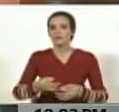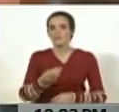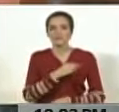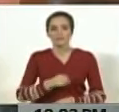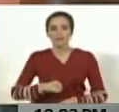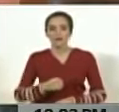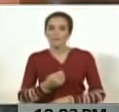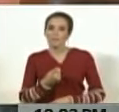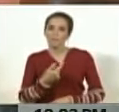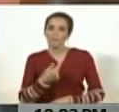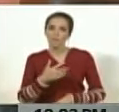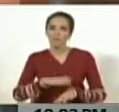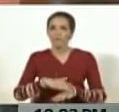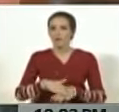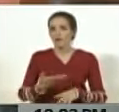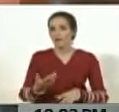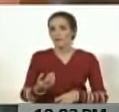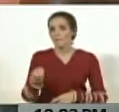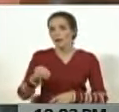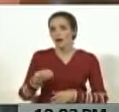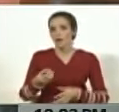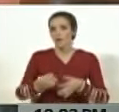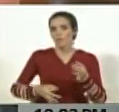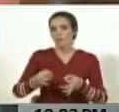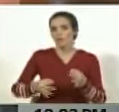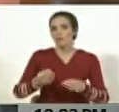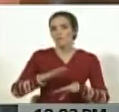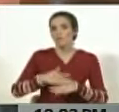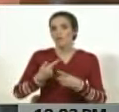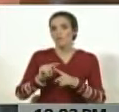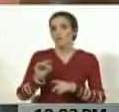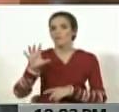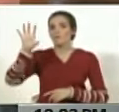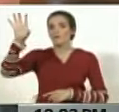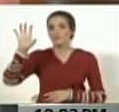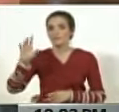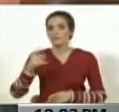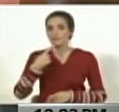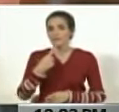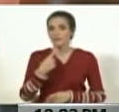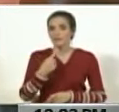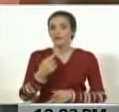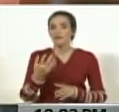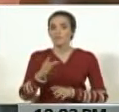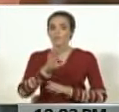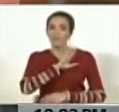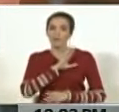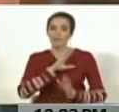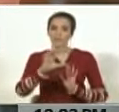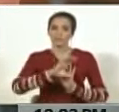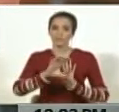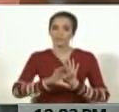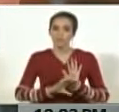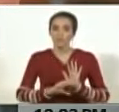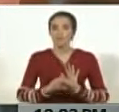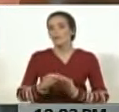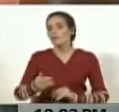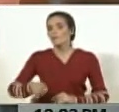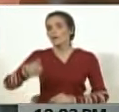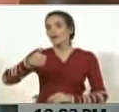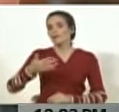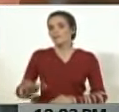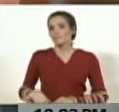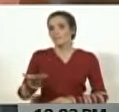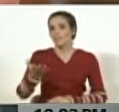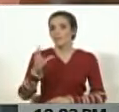presidencialista? Porque en nuestro país, de acuerdo con nuestra Constitución, el órgano más importante